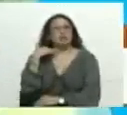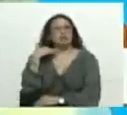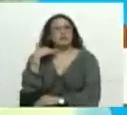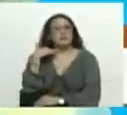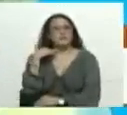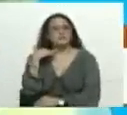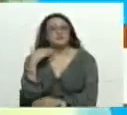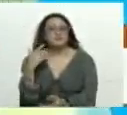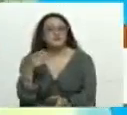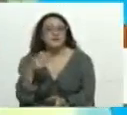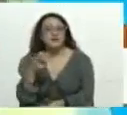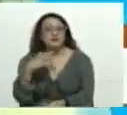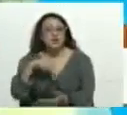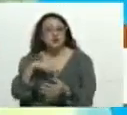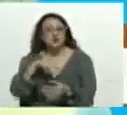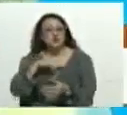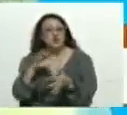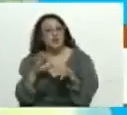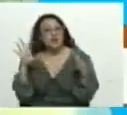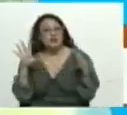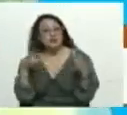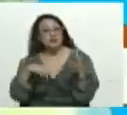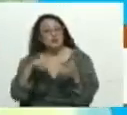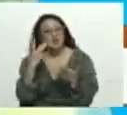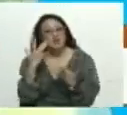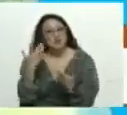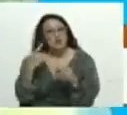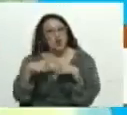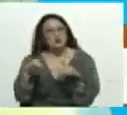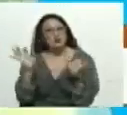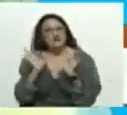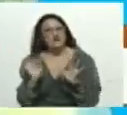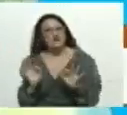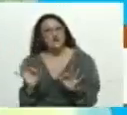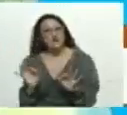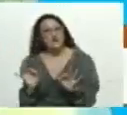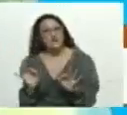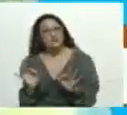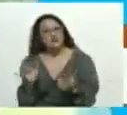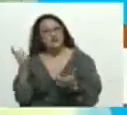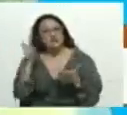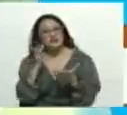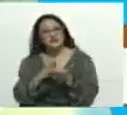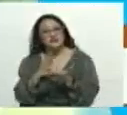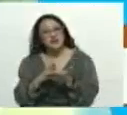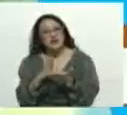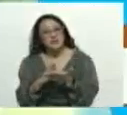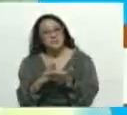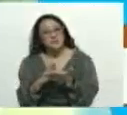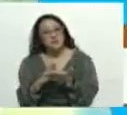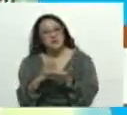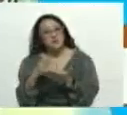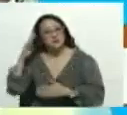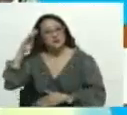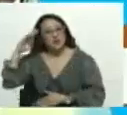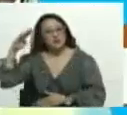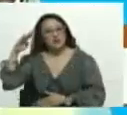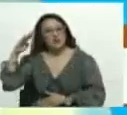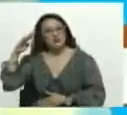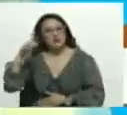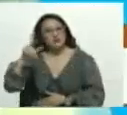si nos si nos desunimos si nos vemos desde otra certeza mire Chávez siempre se vio soldado era